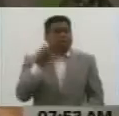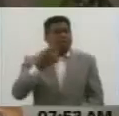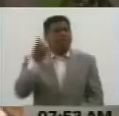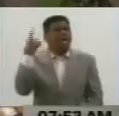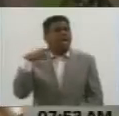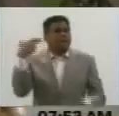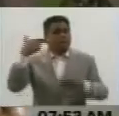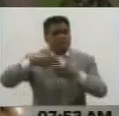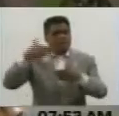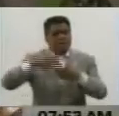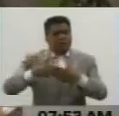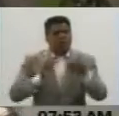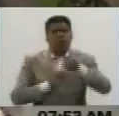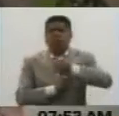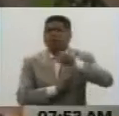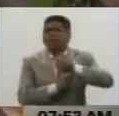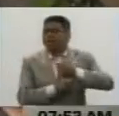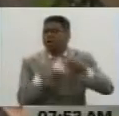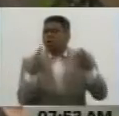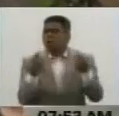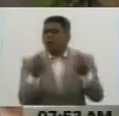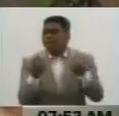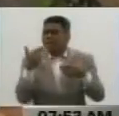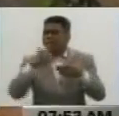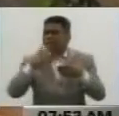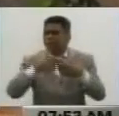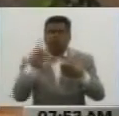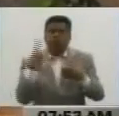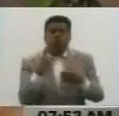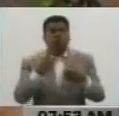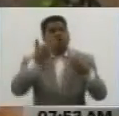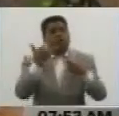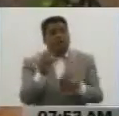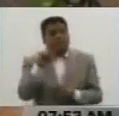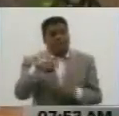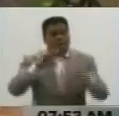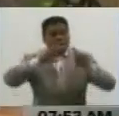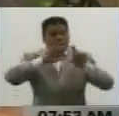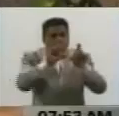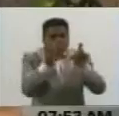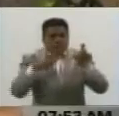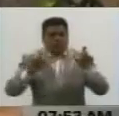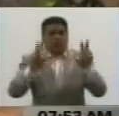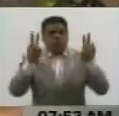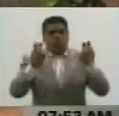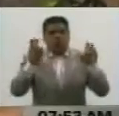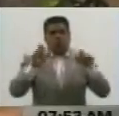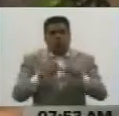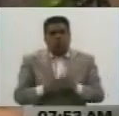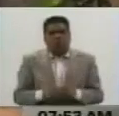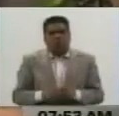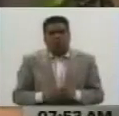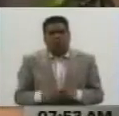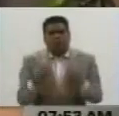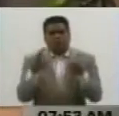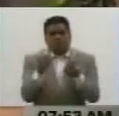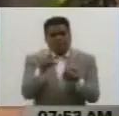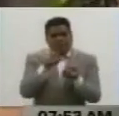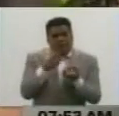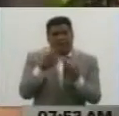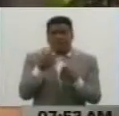basando nuestra economía en eso, y el arco minero va a abrir nuevos campos para el ingreso de dinero y